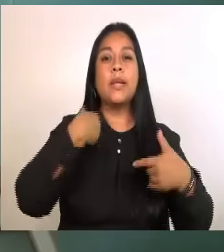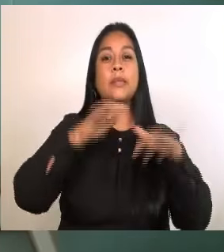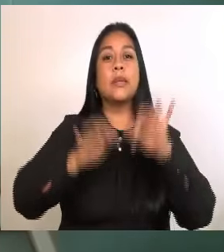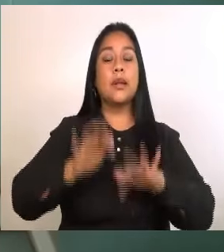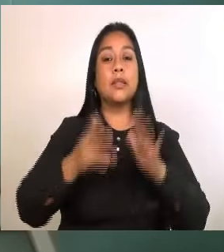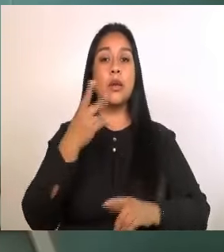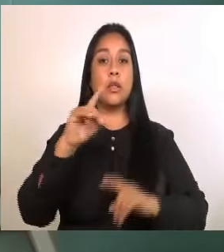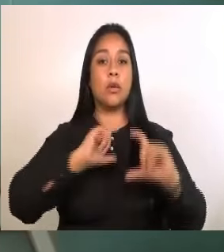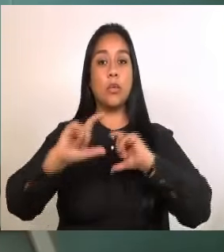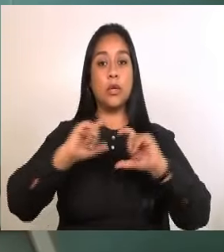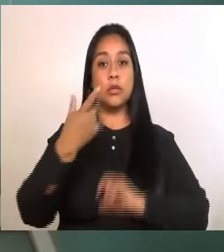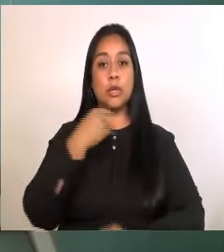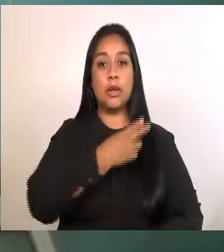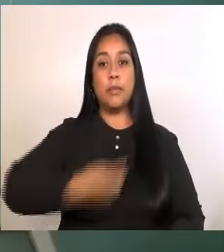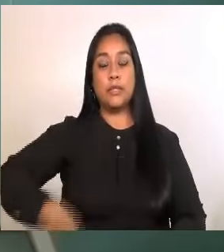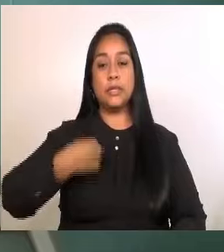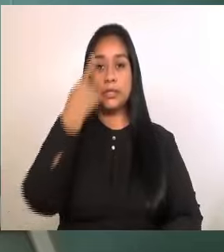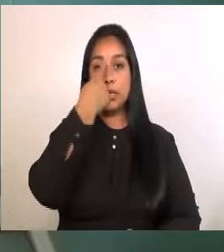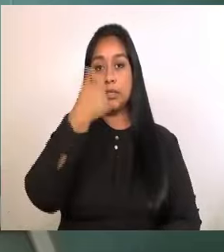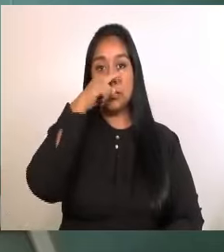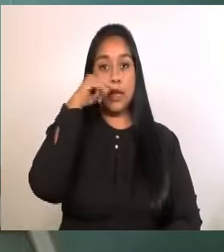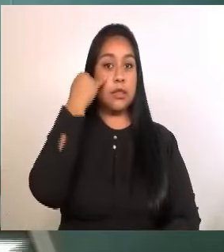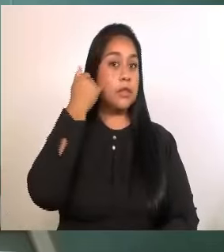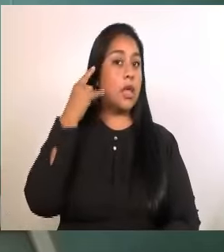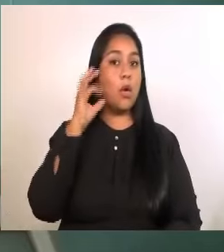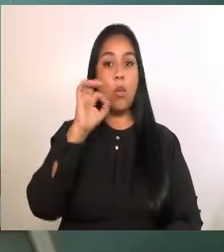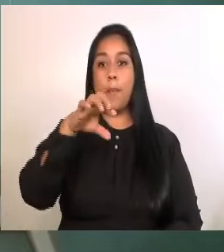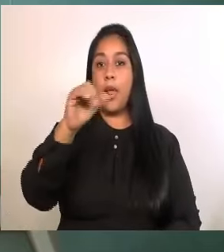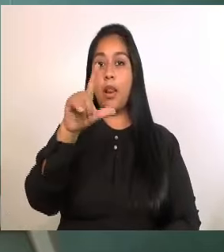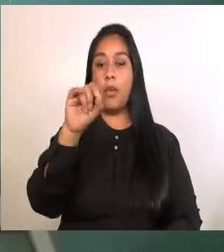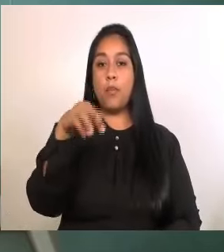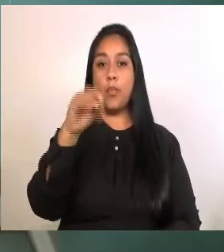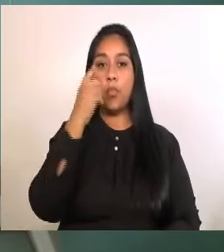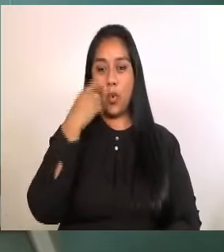Comunicación Social de la Presidencia, el señor Santiago Palomo. Bienvenido.